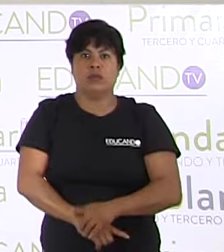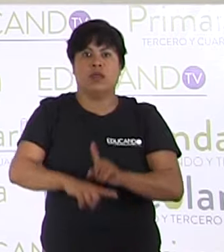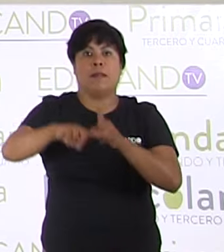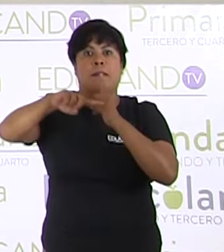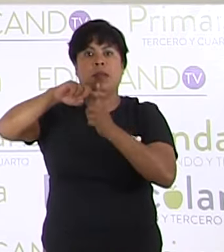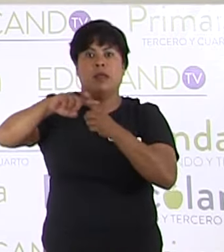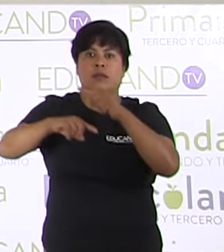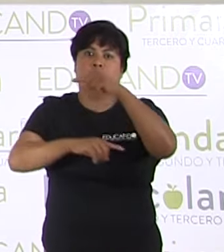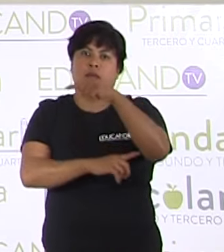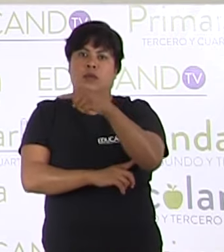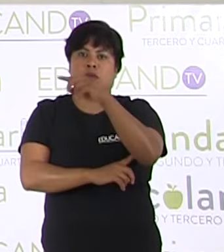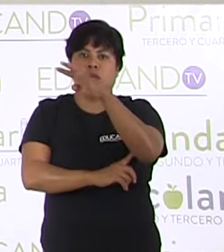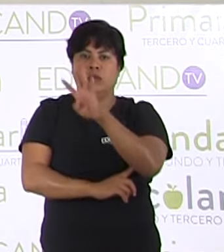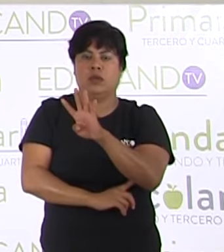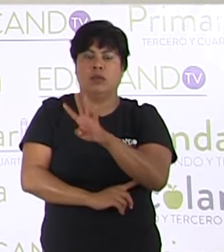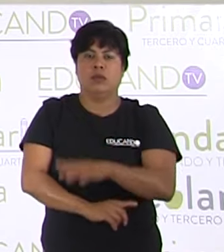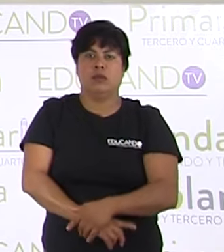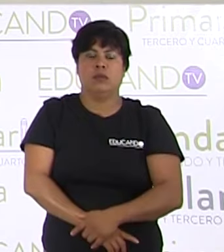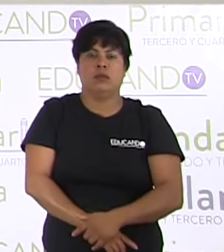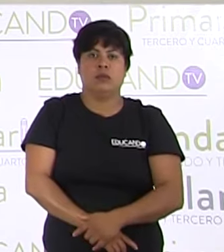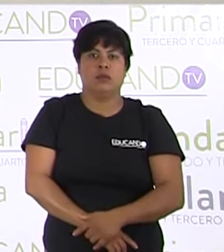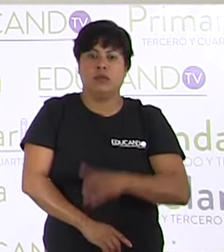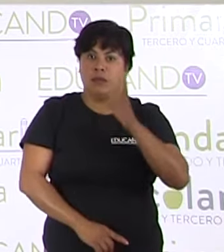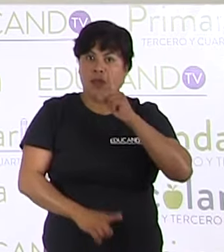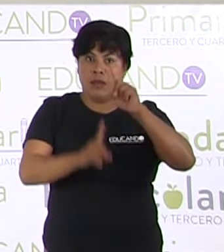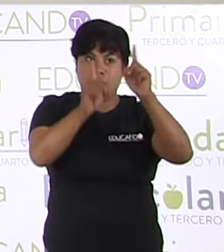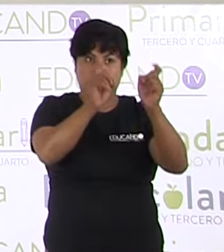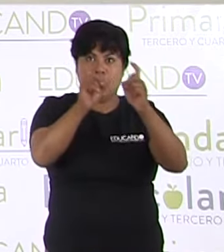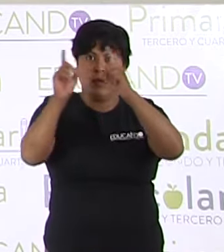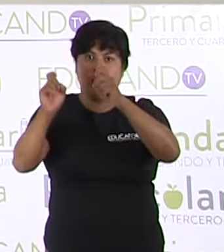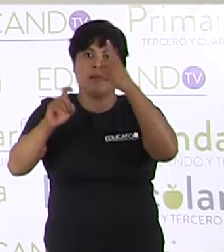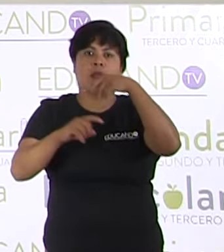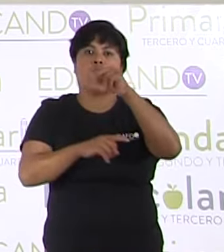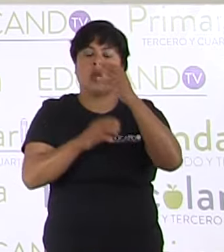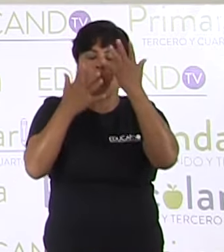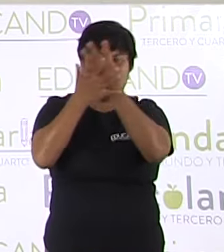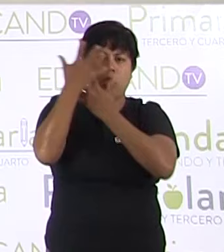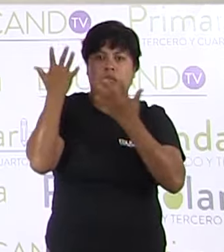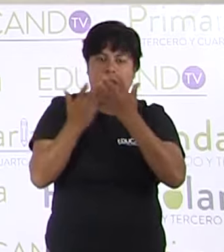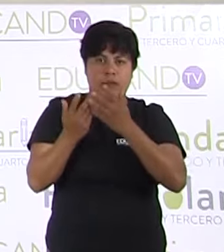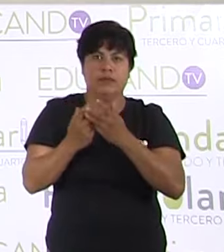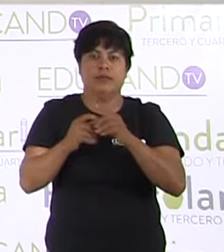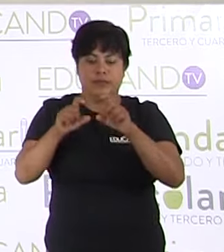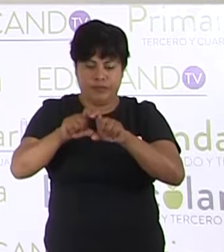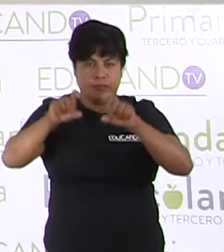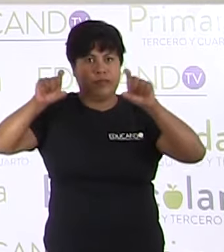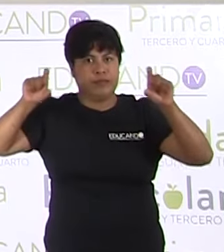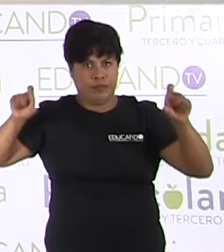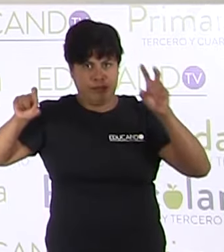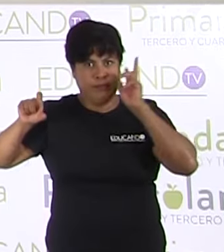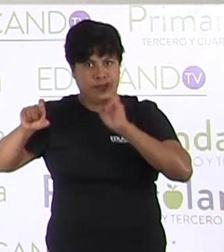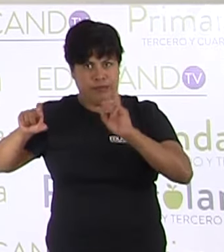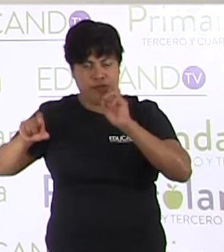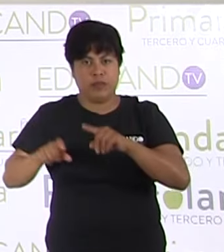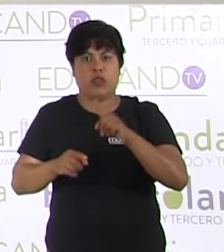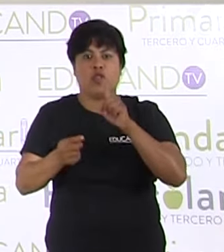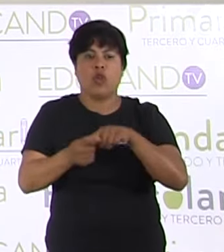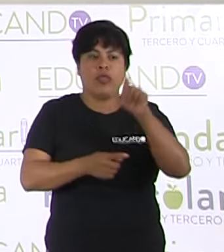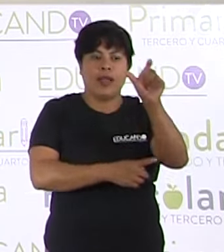+ -4 no lo ponemos en paréntesis para que no sea confuso Vámonos a la recta